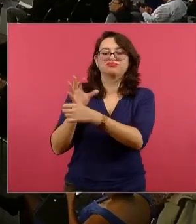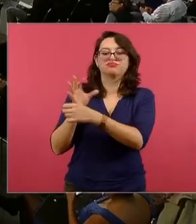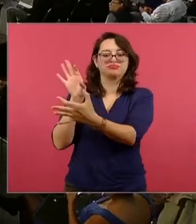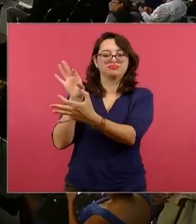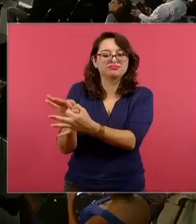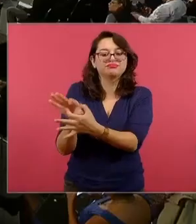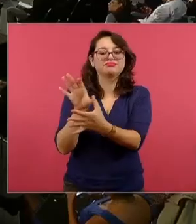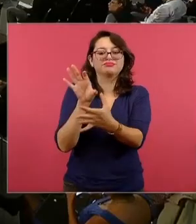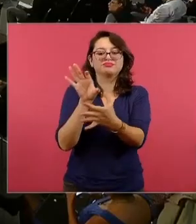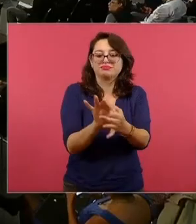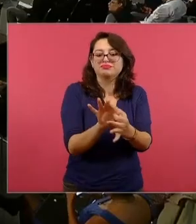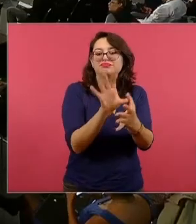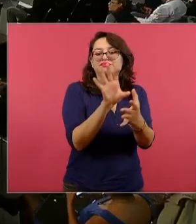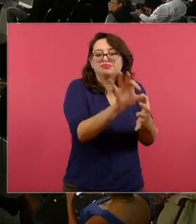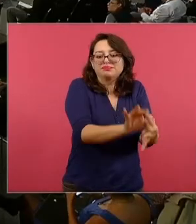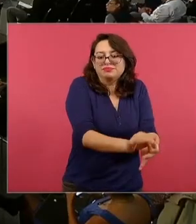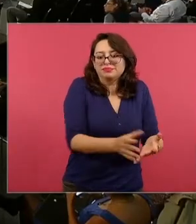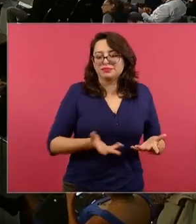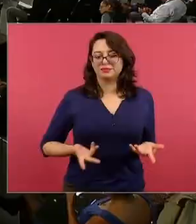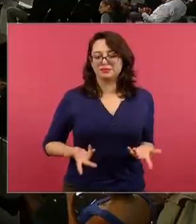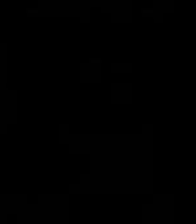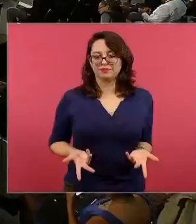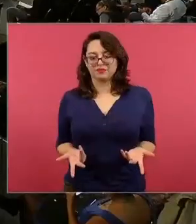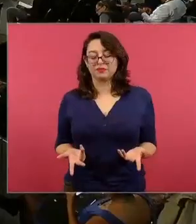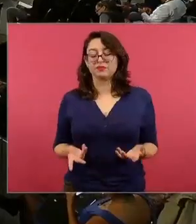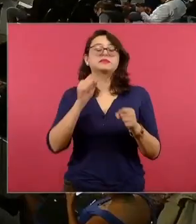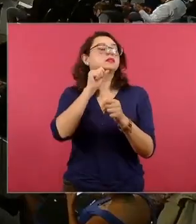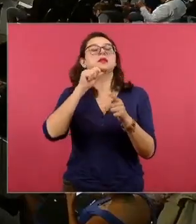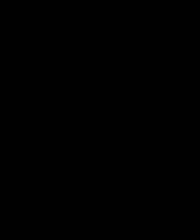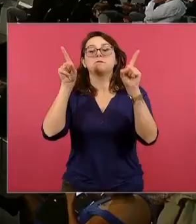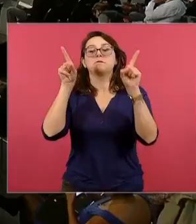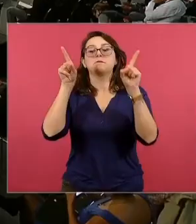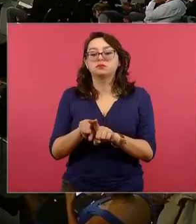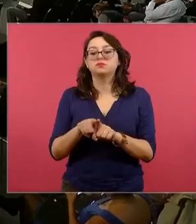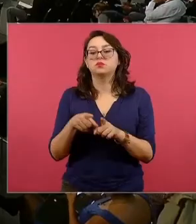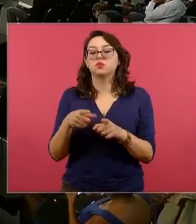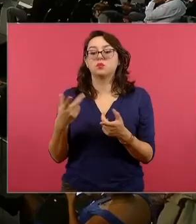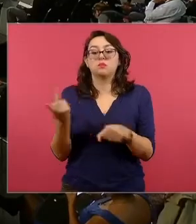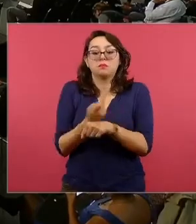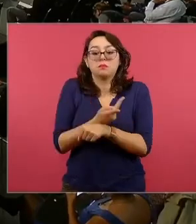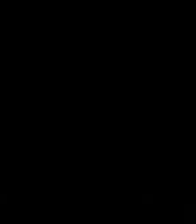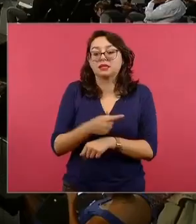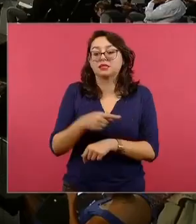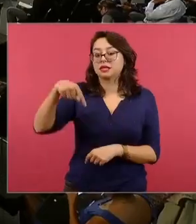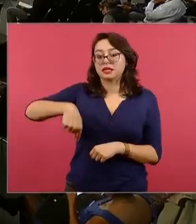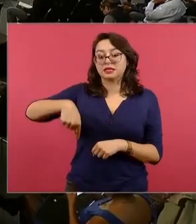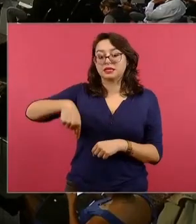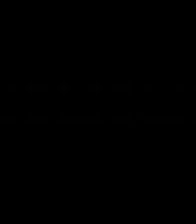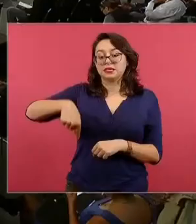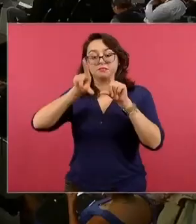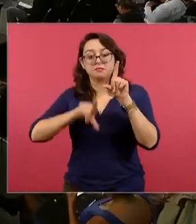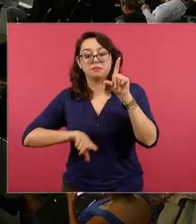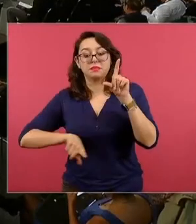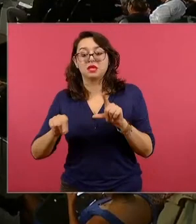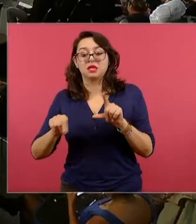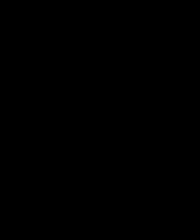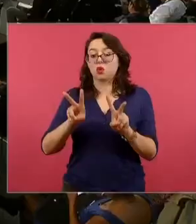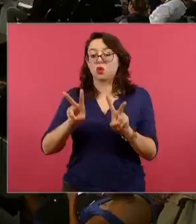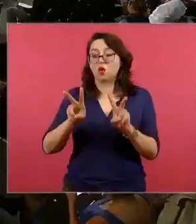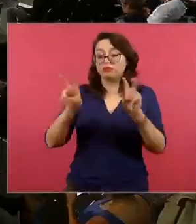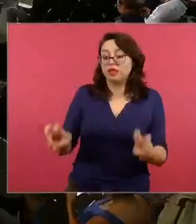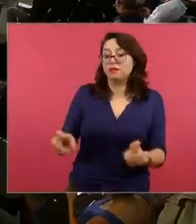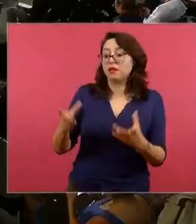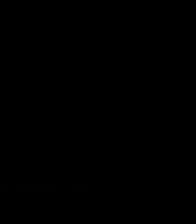evaluación formativa. En este país no se había trabajado con rigor la evaluación formativa. La